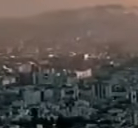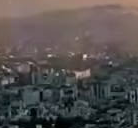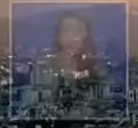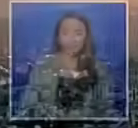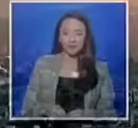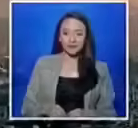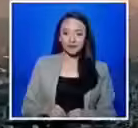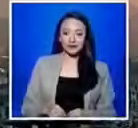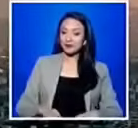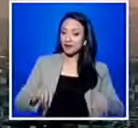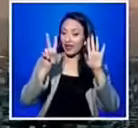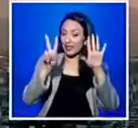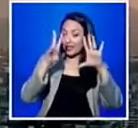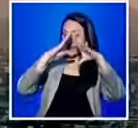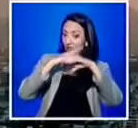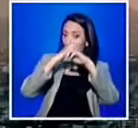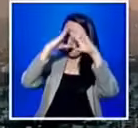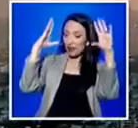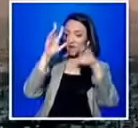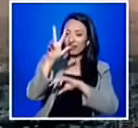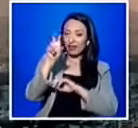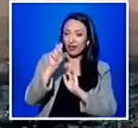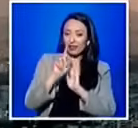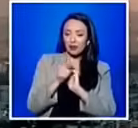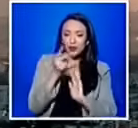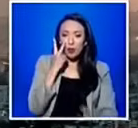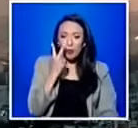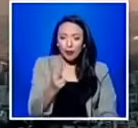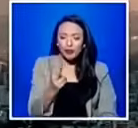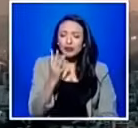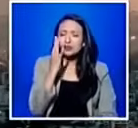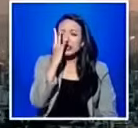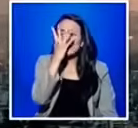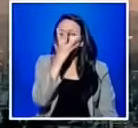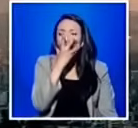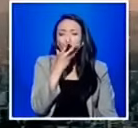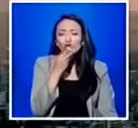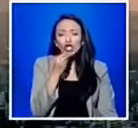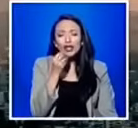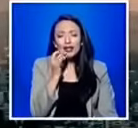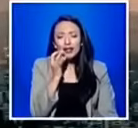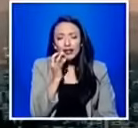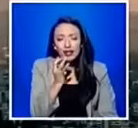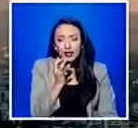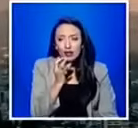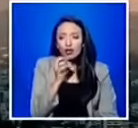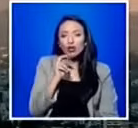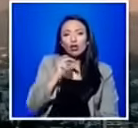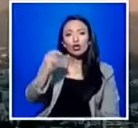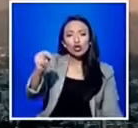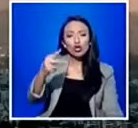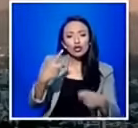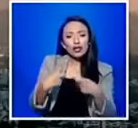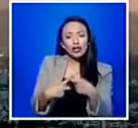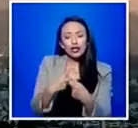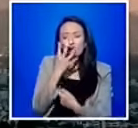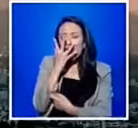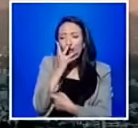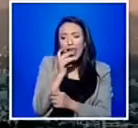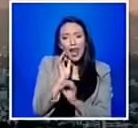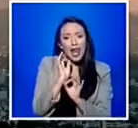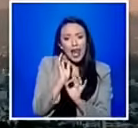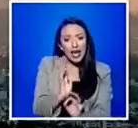7 de la mañana con 30 minutos, vemos esta toma panorámica del norte de la capital. Miren, vecinos, qué belleza.